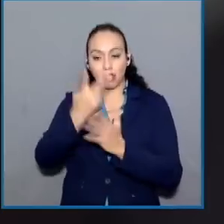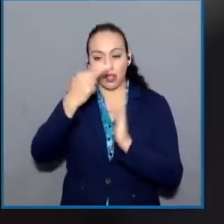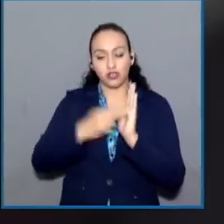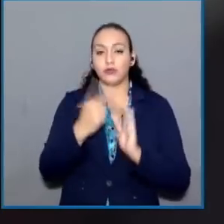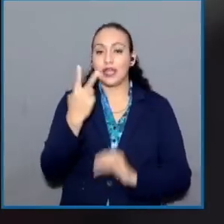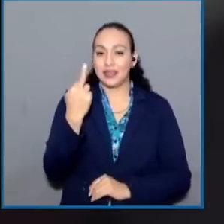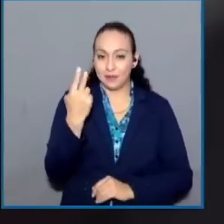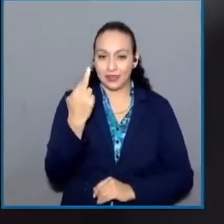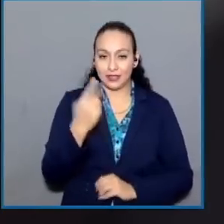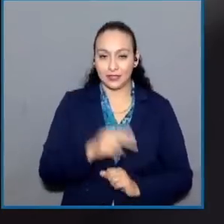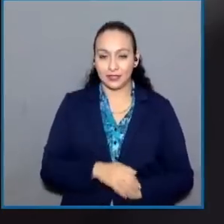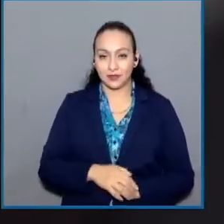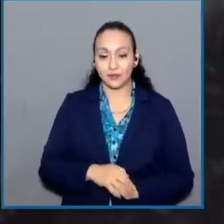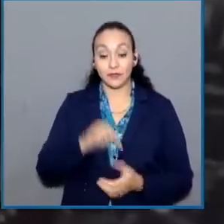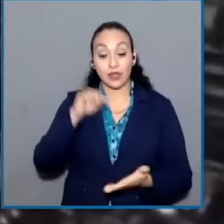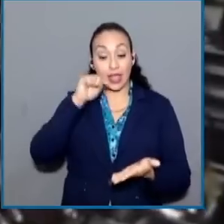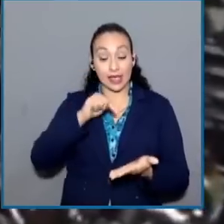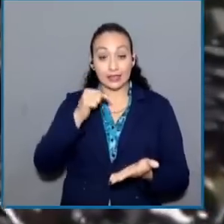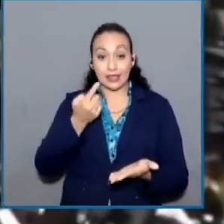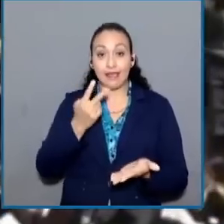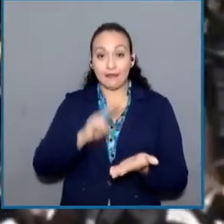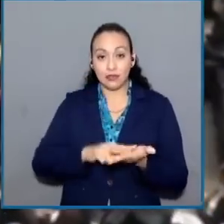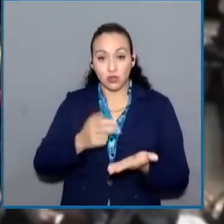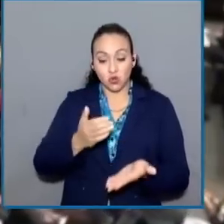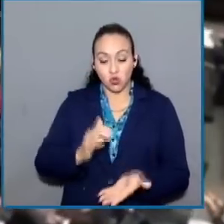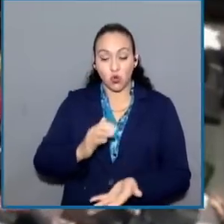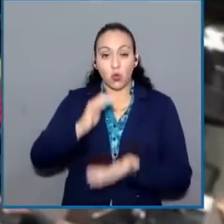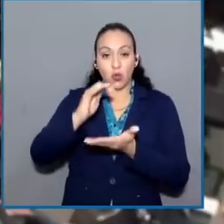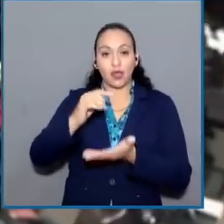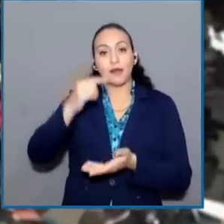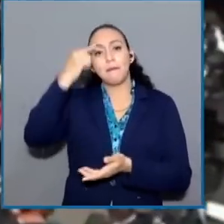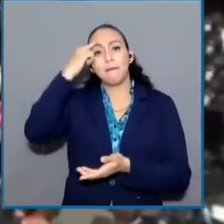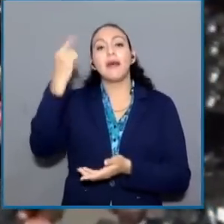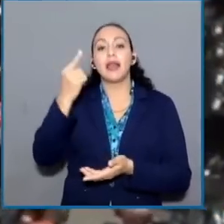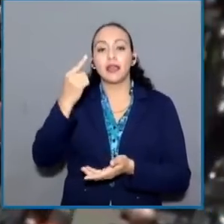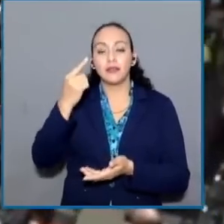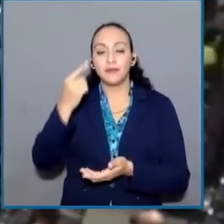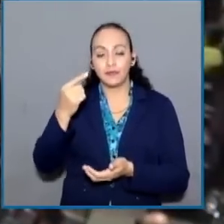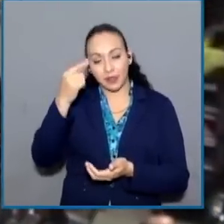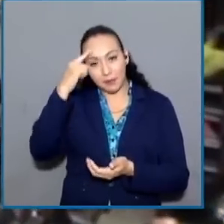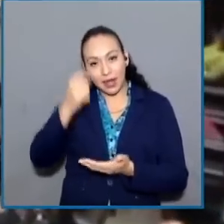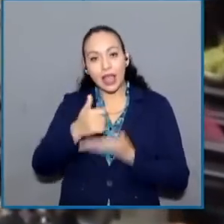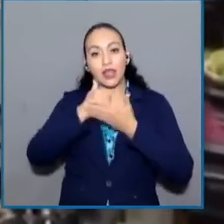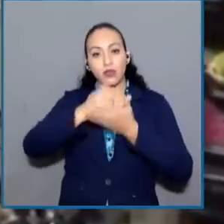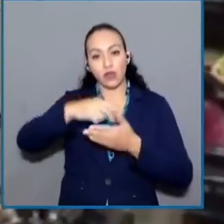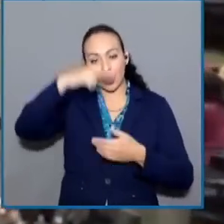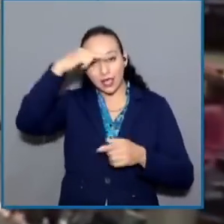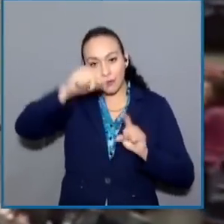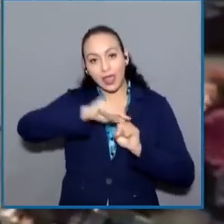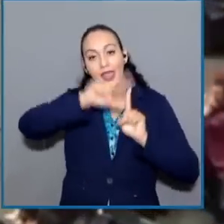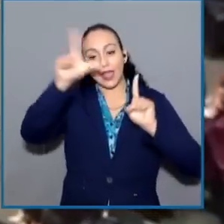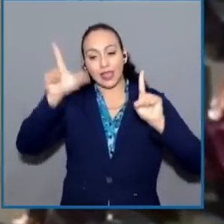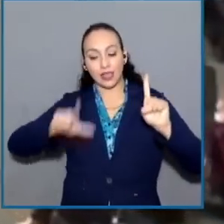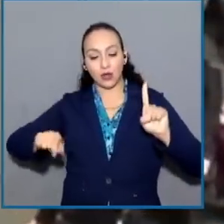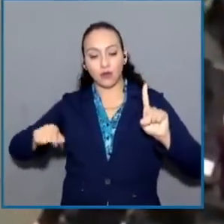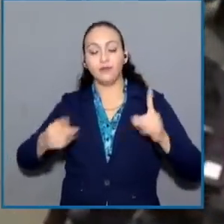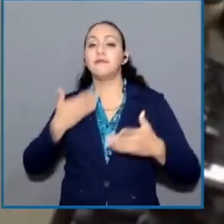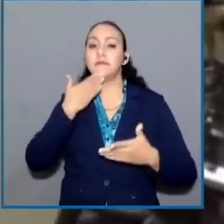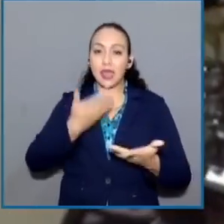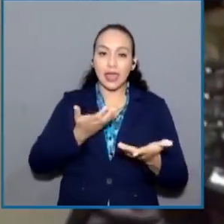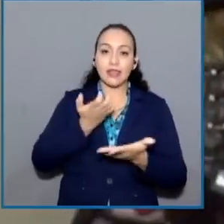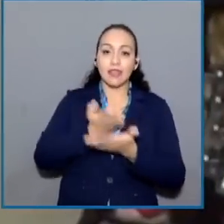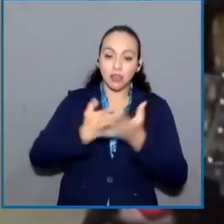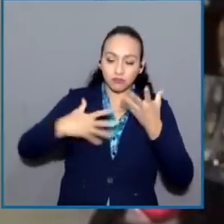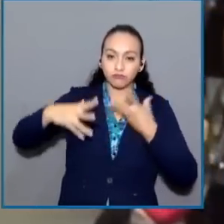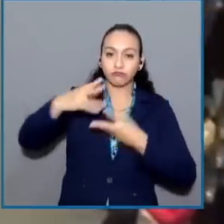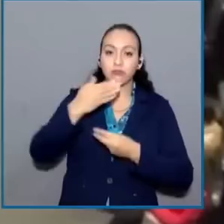un paso hacia la consolidación de un país más próspero, estable y equitativo.